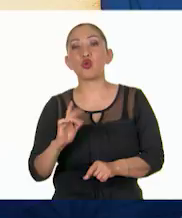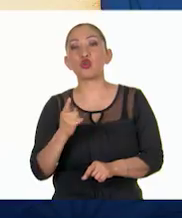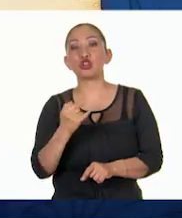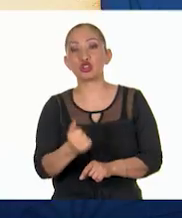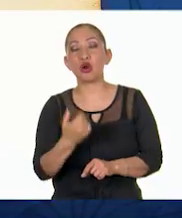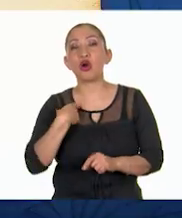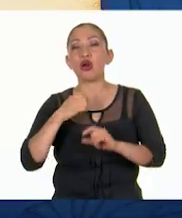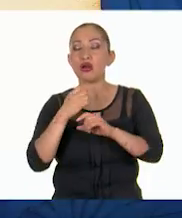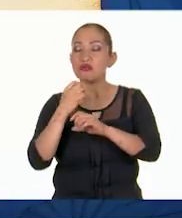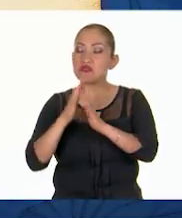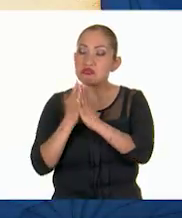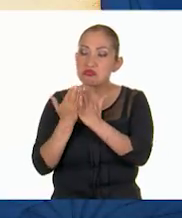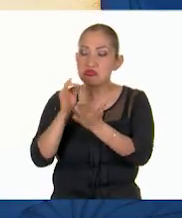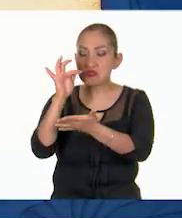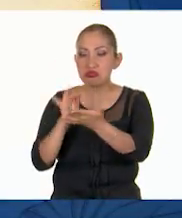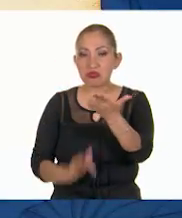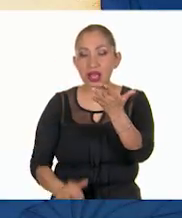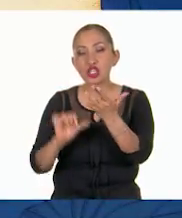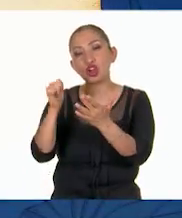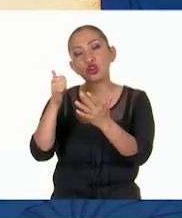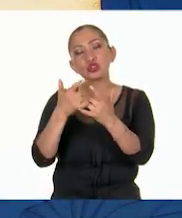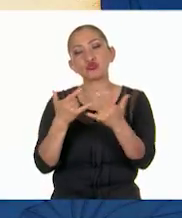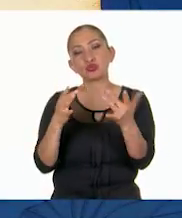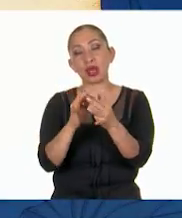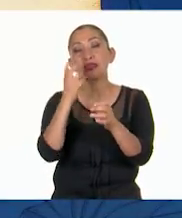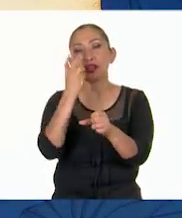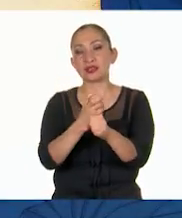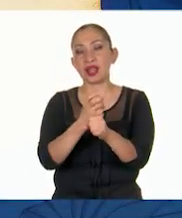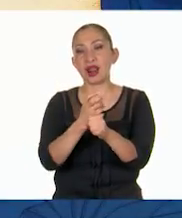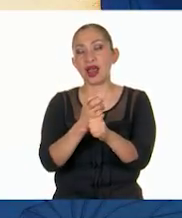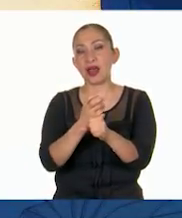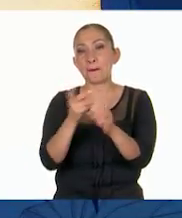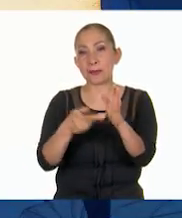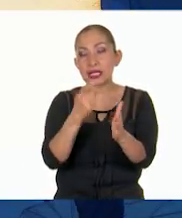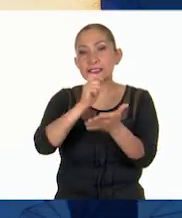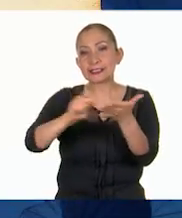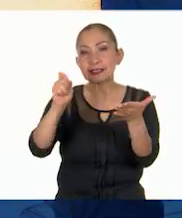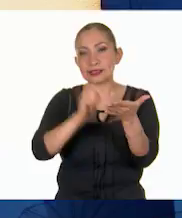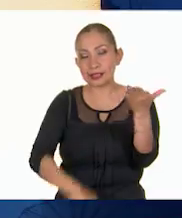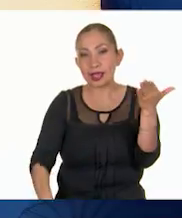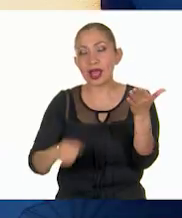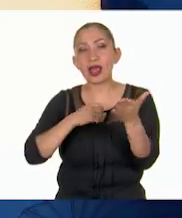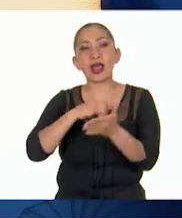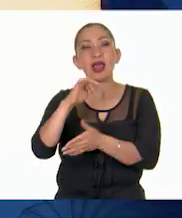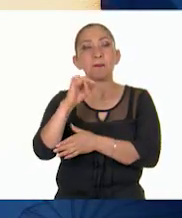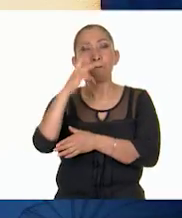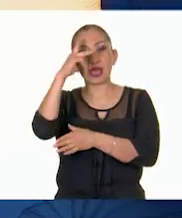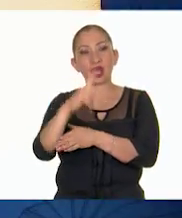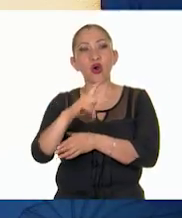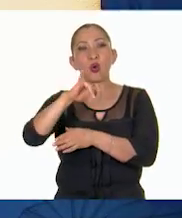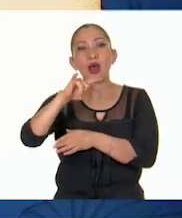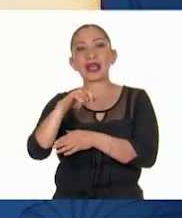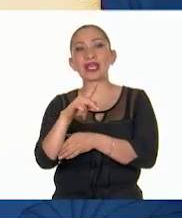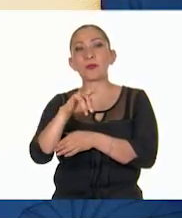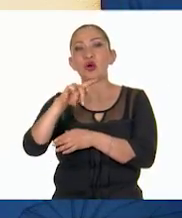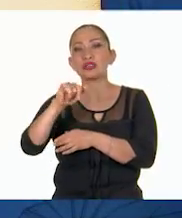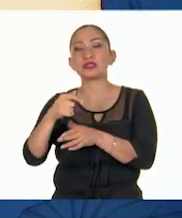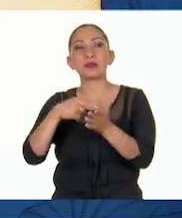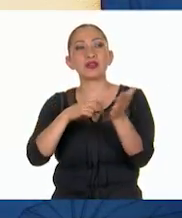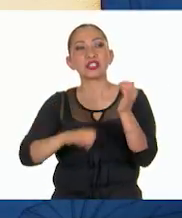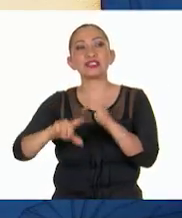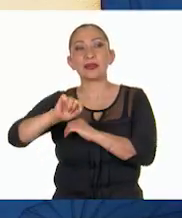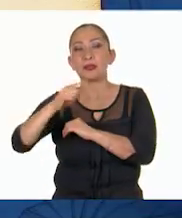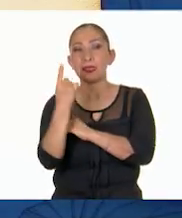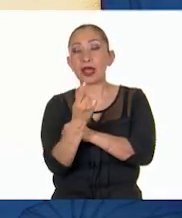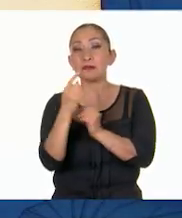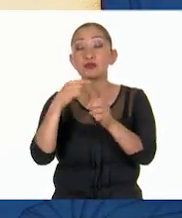obras completas y otros cuentos. Tercera edición. México, Joaquín Mortis, 1971,